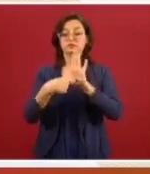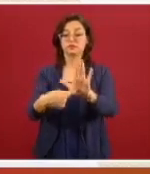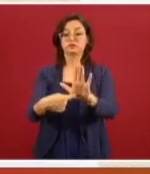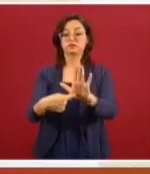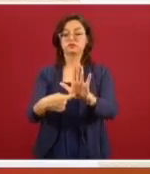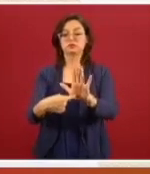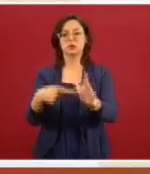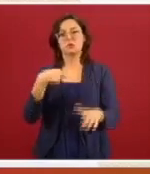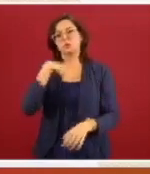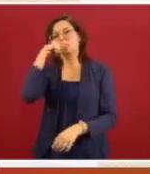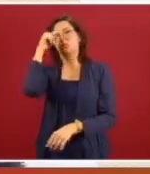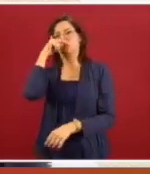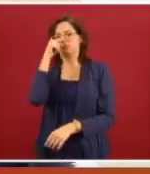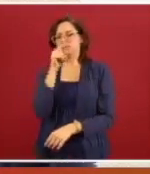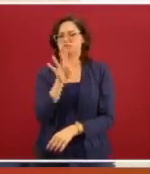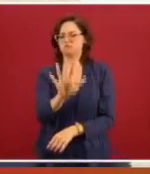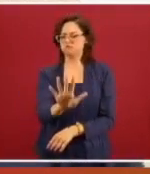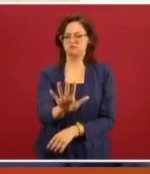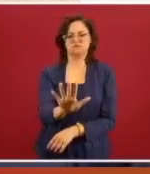triunfalismo.